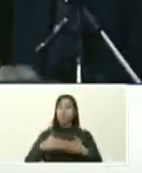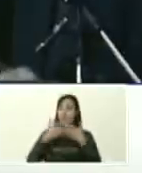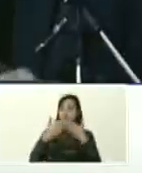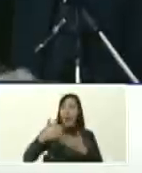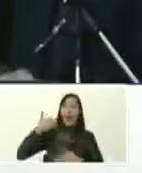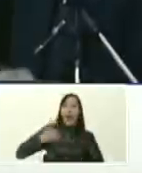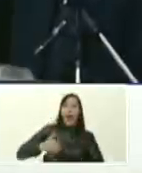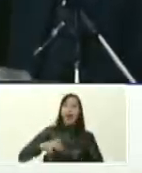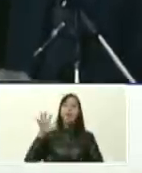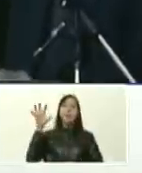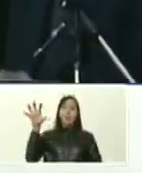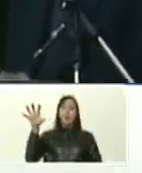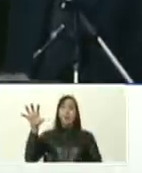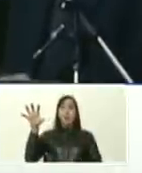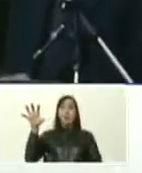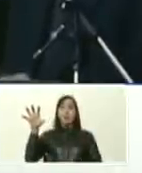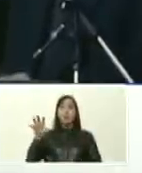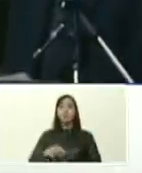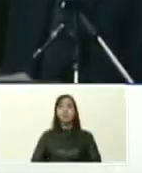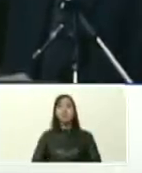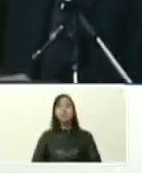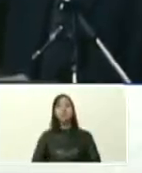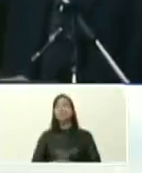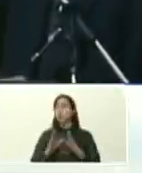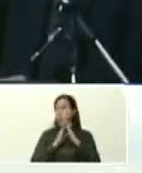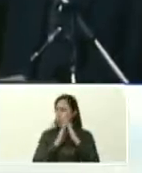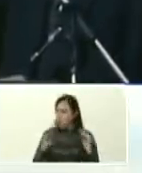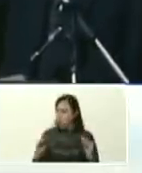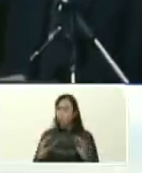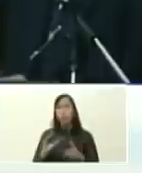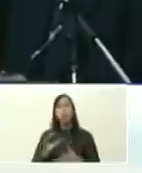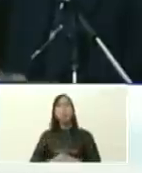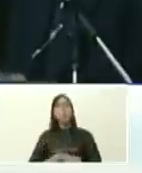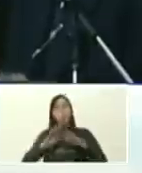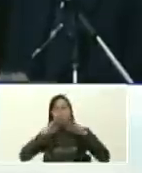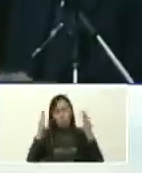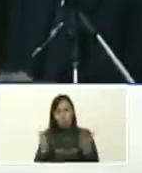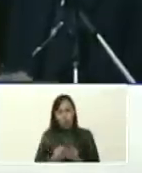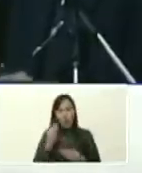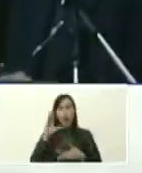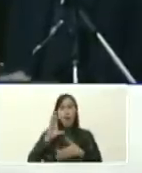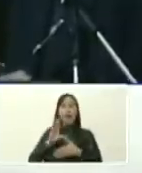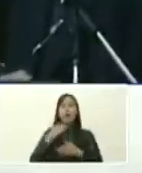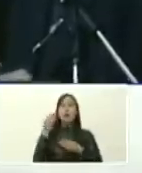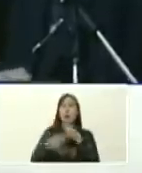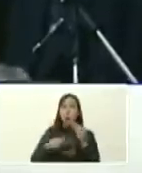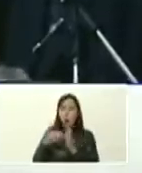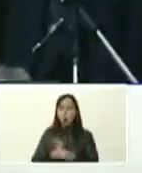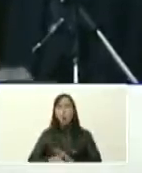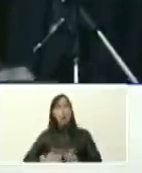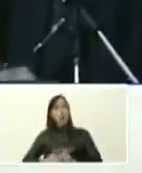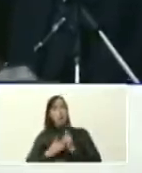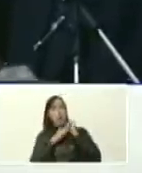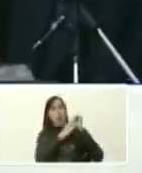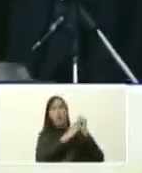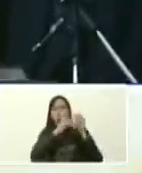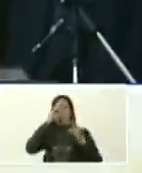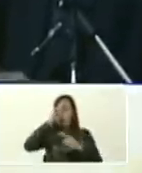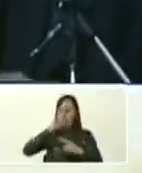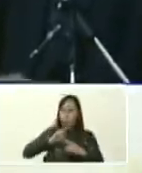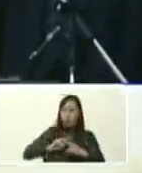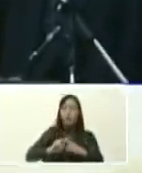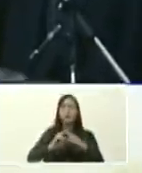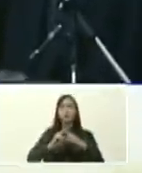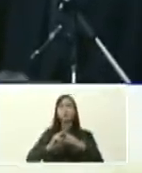Argentina y para todo nuestro continente un legado de valentía, de dignidad,